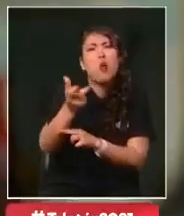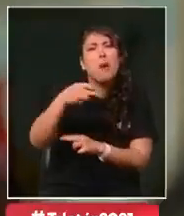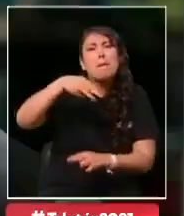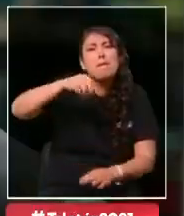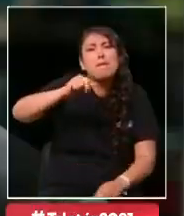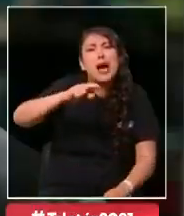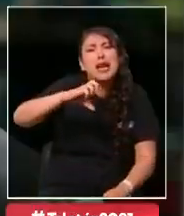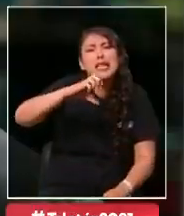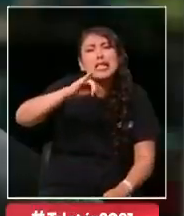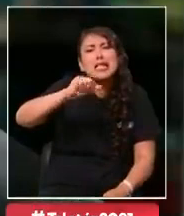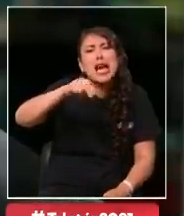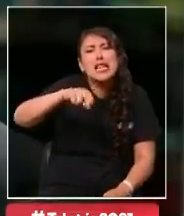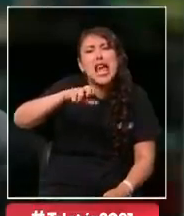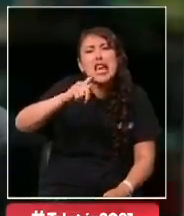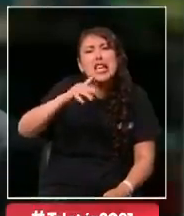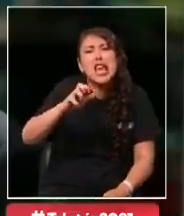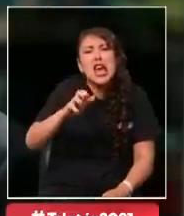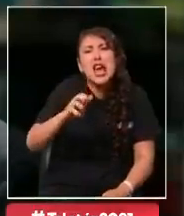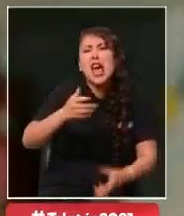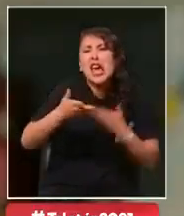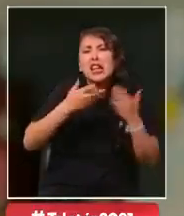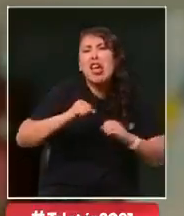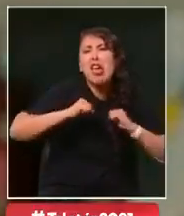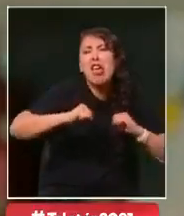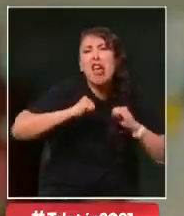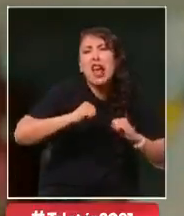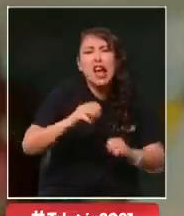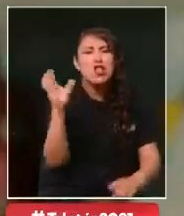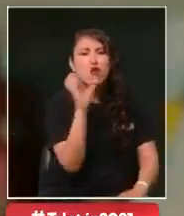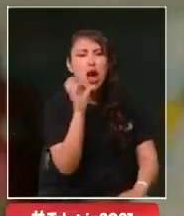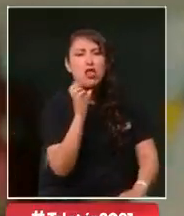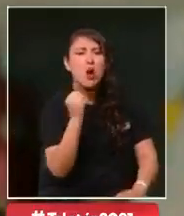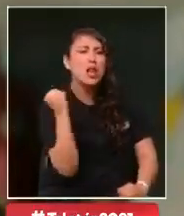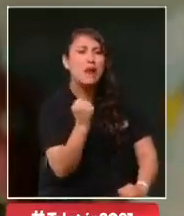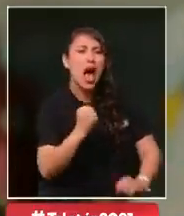Marcianeque. Dime nomás. Ando buscando una criminal.